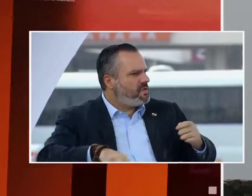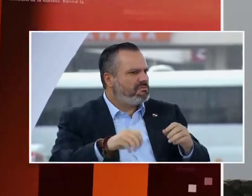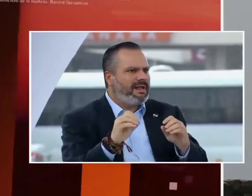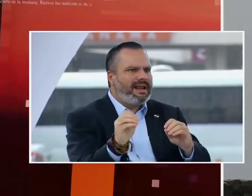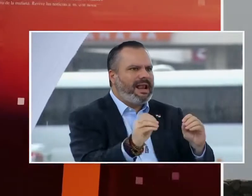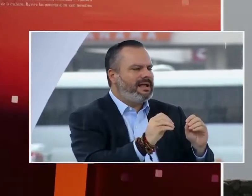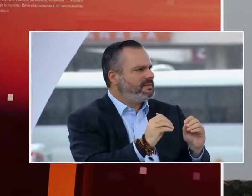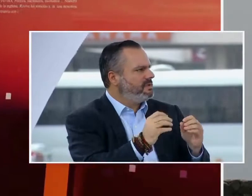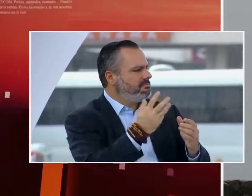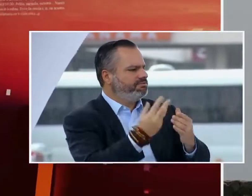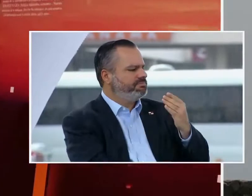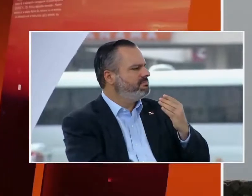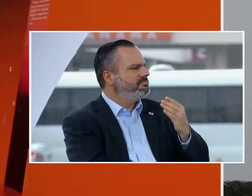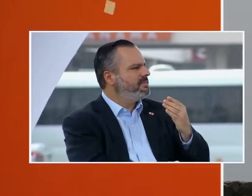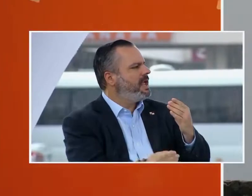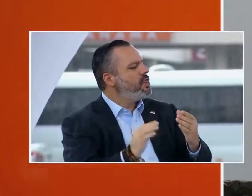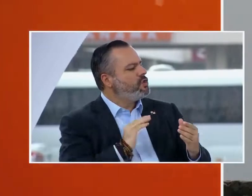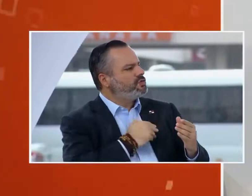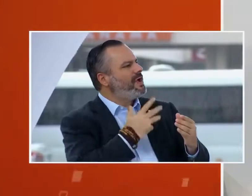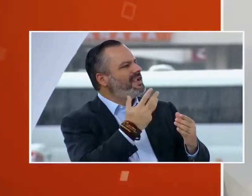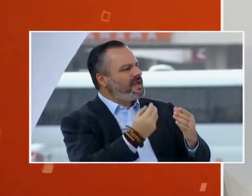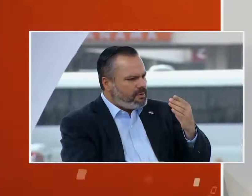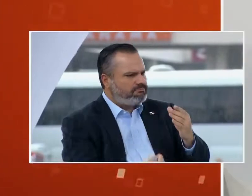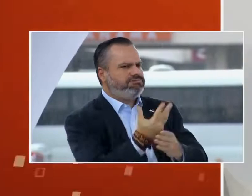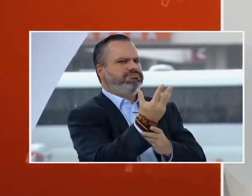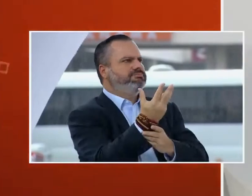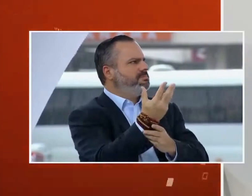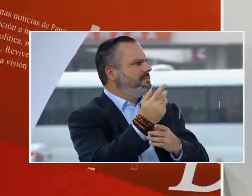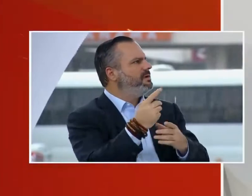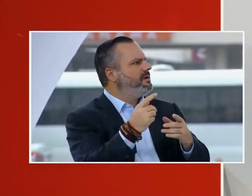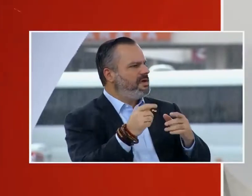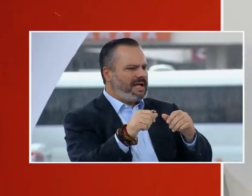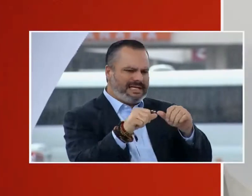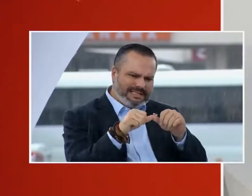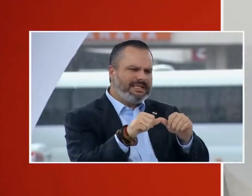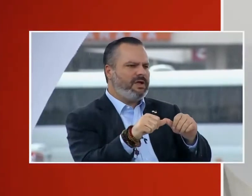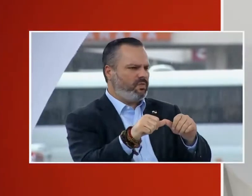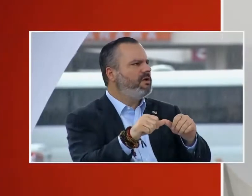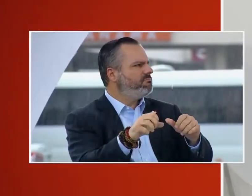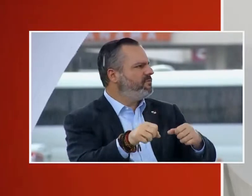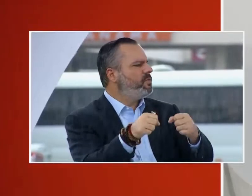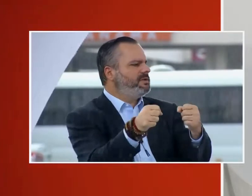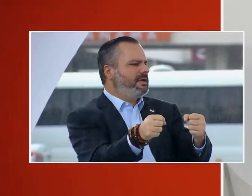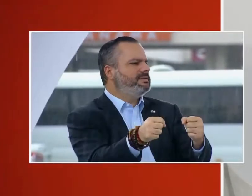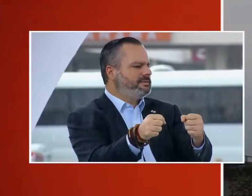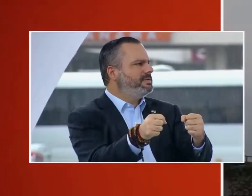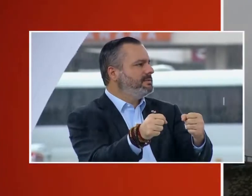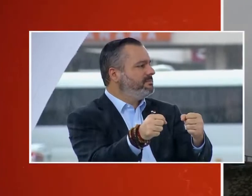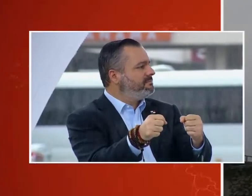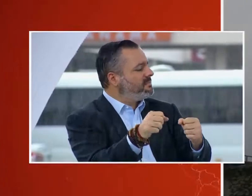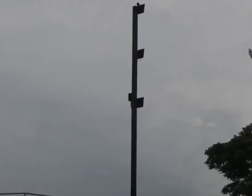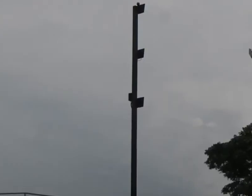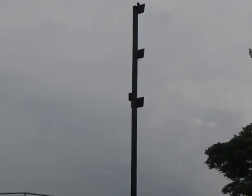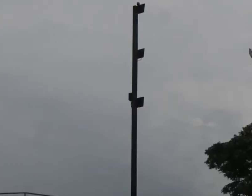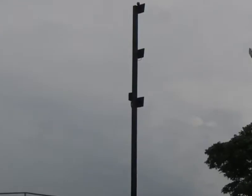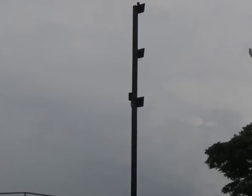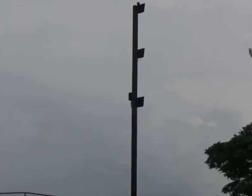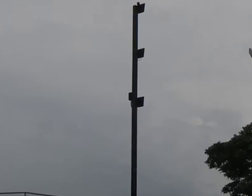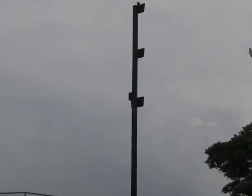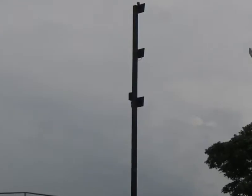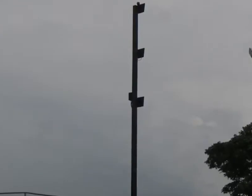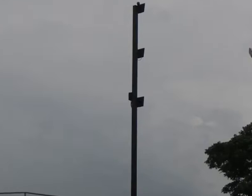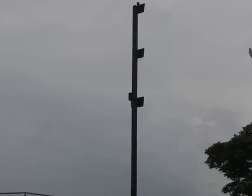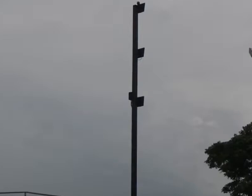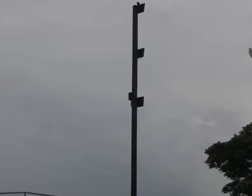habían perdido. No se sabía qué se hacía, no había folclore, no se existía temas de cultura. Ahora lo estamos